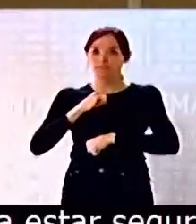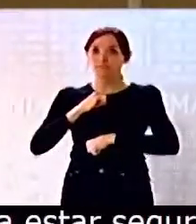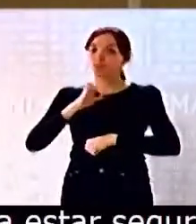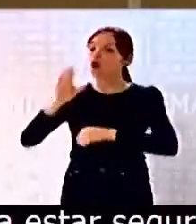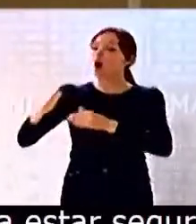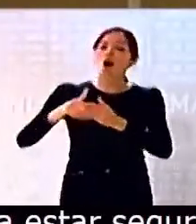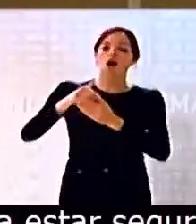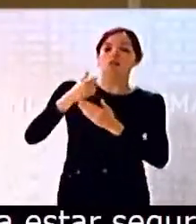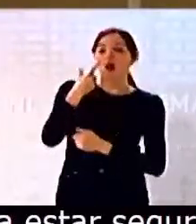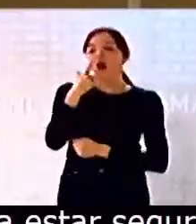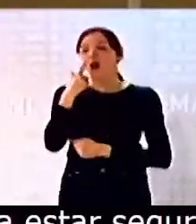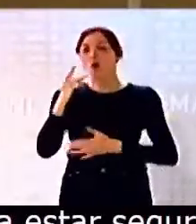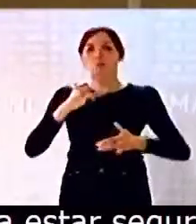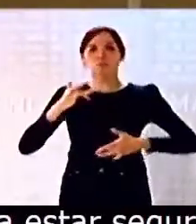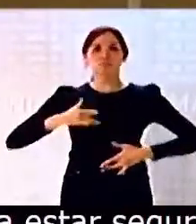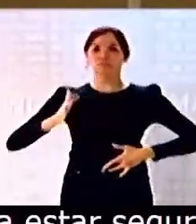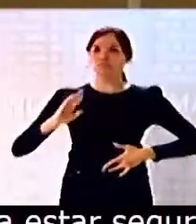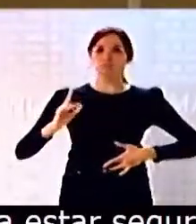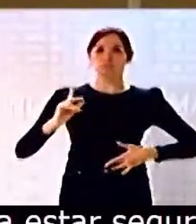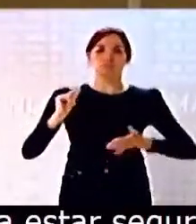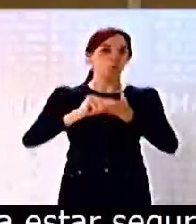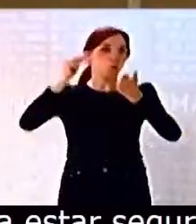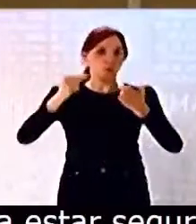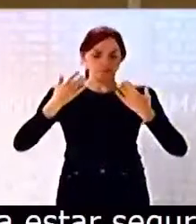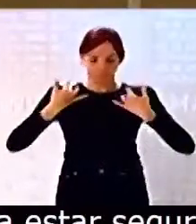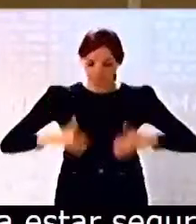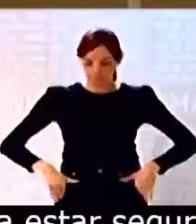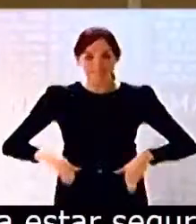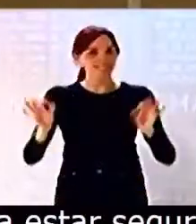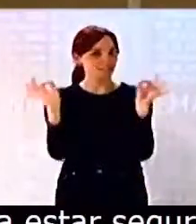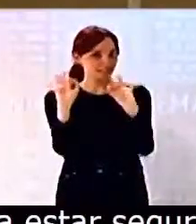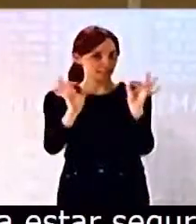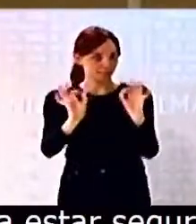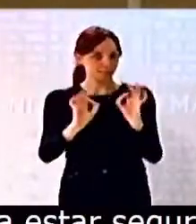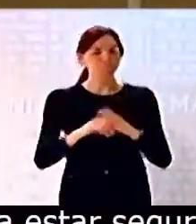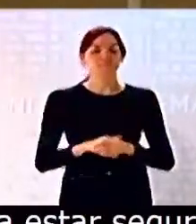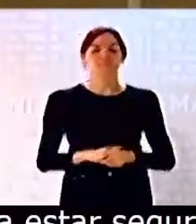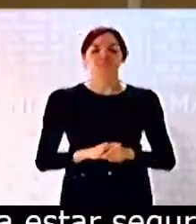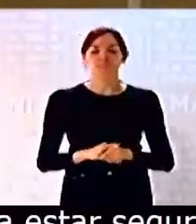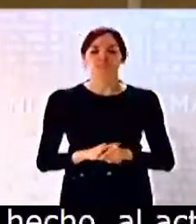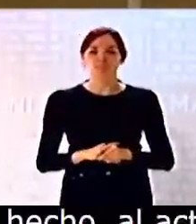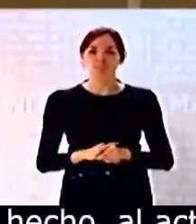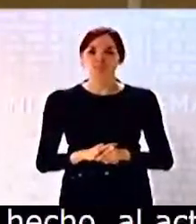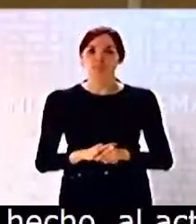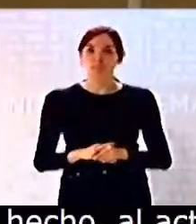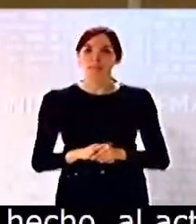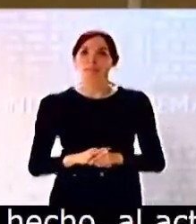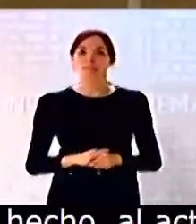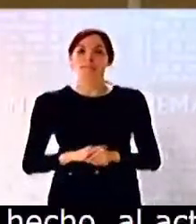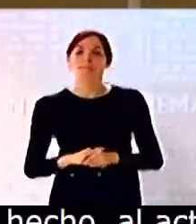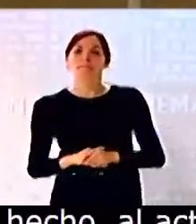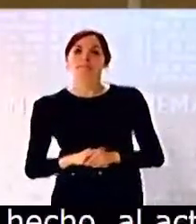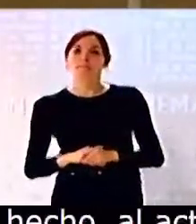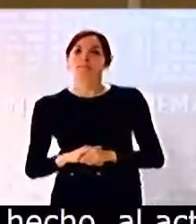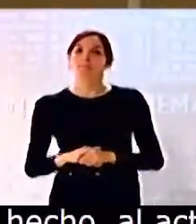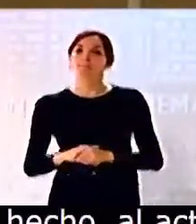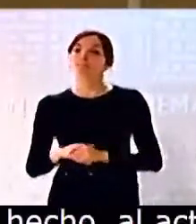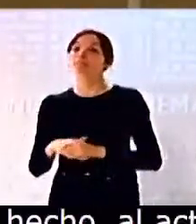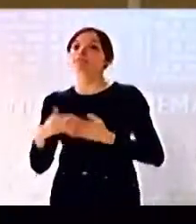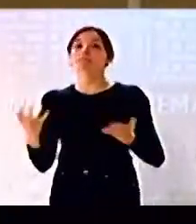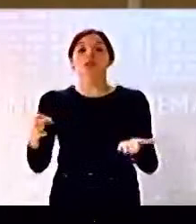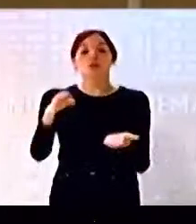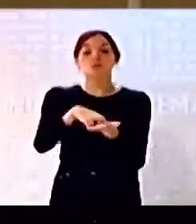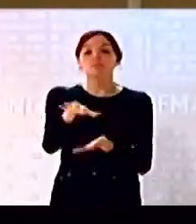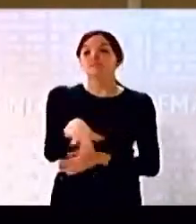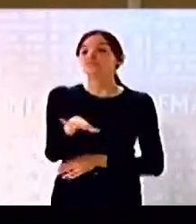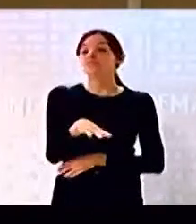ninguna reacción adversa inmediata al acto de la vacunación, ¿no? ¿Qué dispositivos estamos